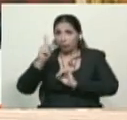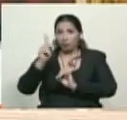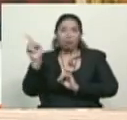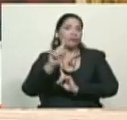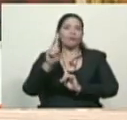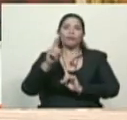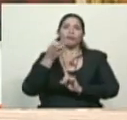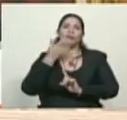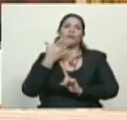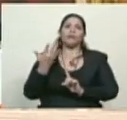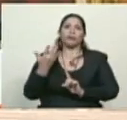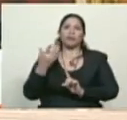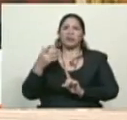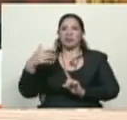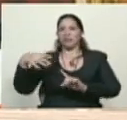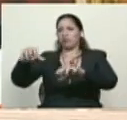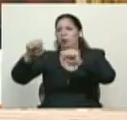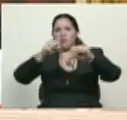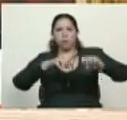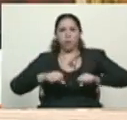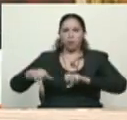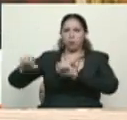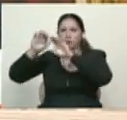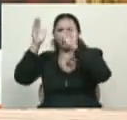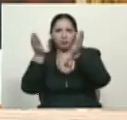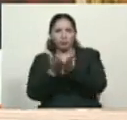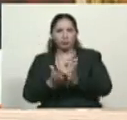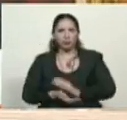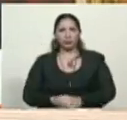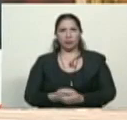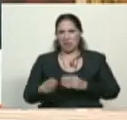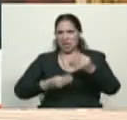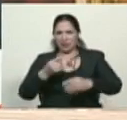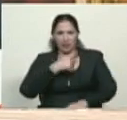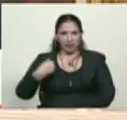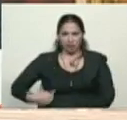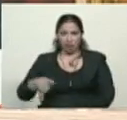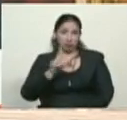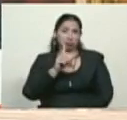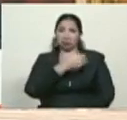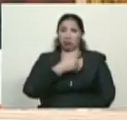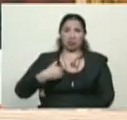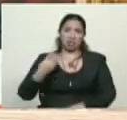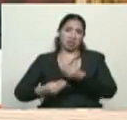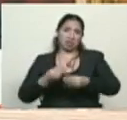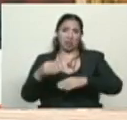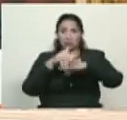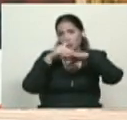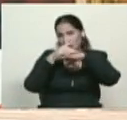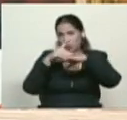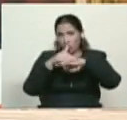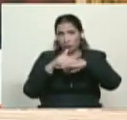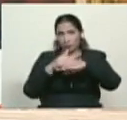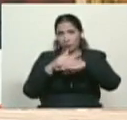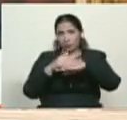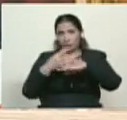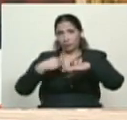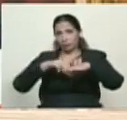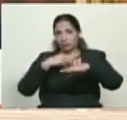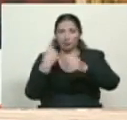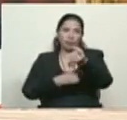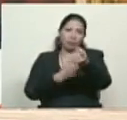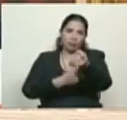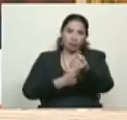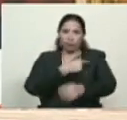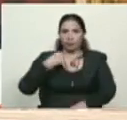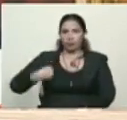plantea dominar el mundo, conquistarlo, colonizarlo, para poner un ejemplo. Con el perdón de nuestros hermanos chinos, pongo el